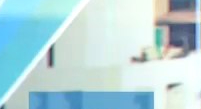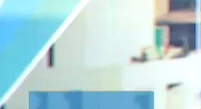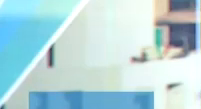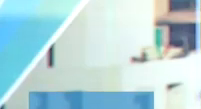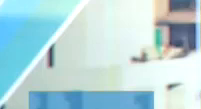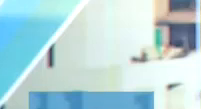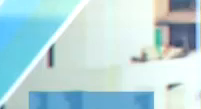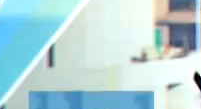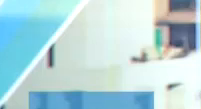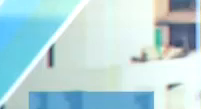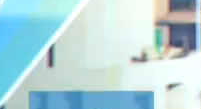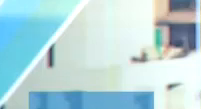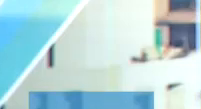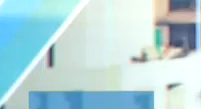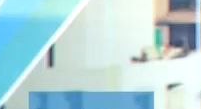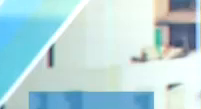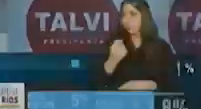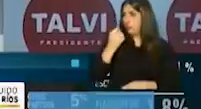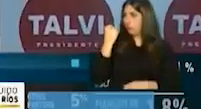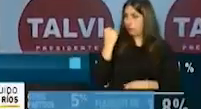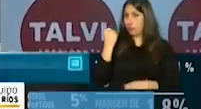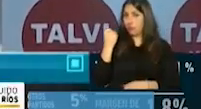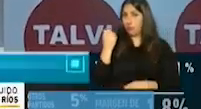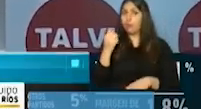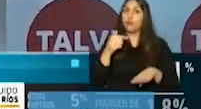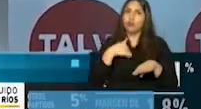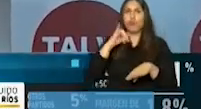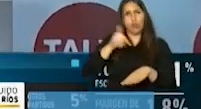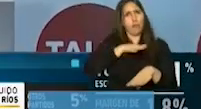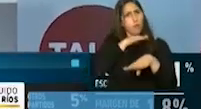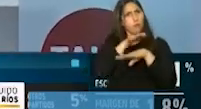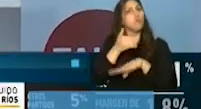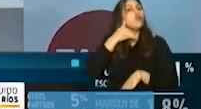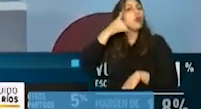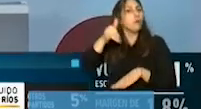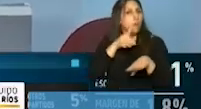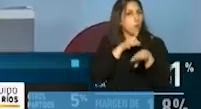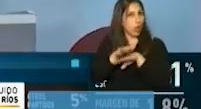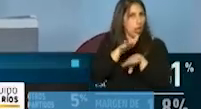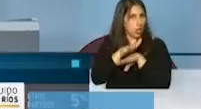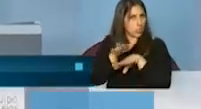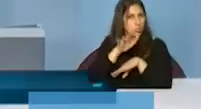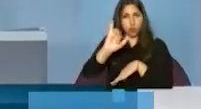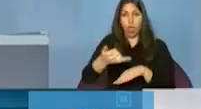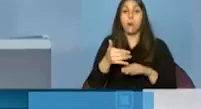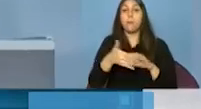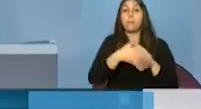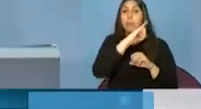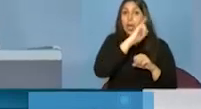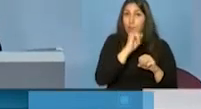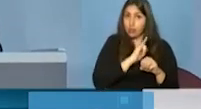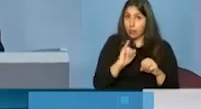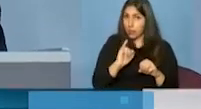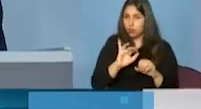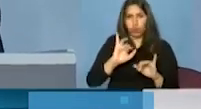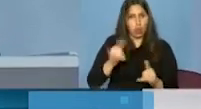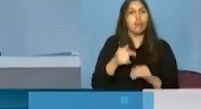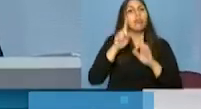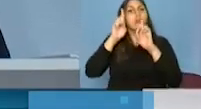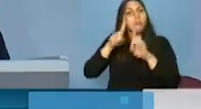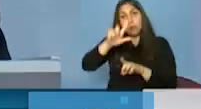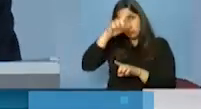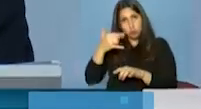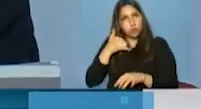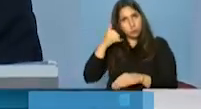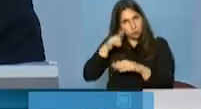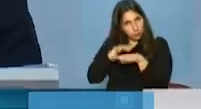podía llegar a ser el que hubiera sido un golpe durísimo para ese hombre que dice, yo voy a, me puse como tarea este